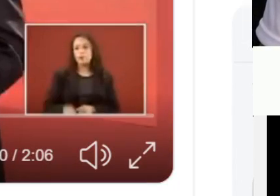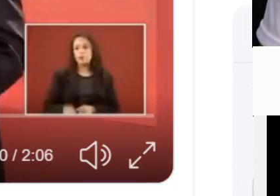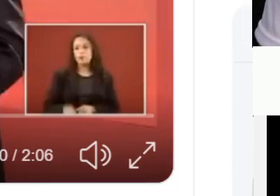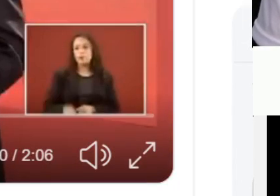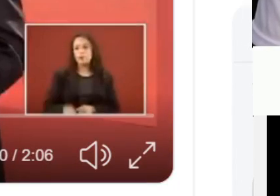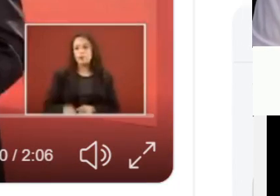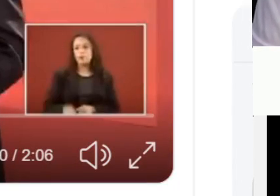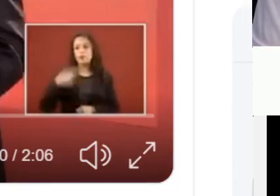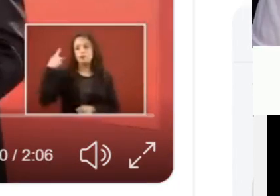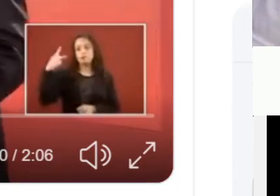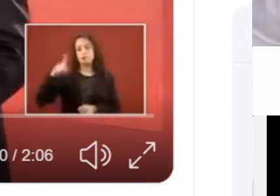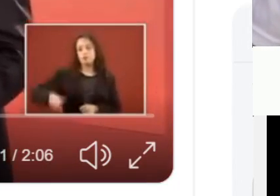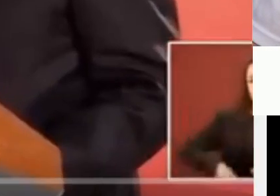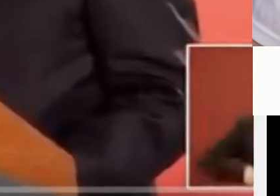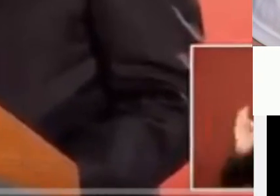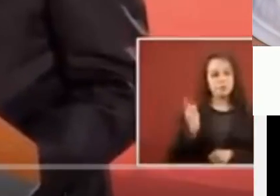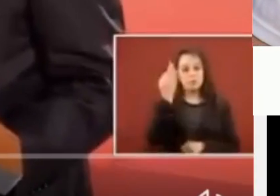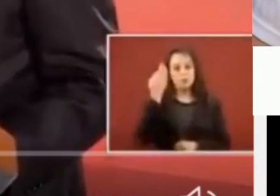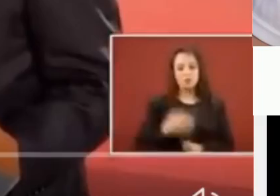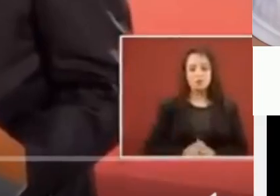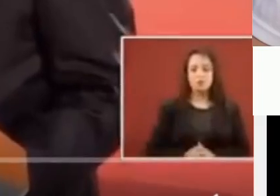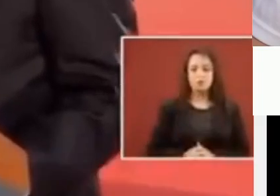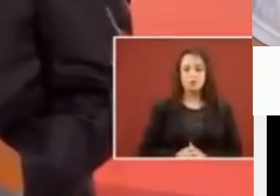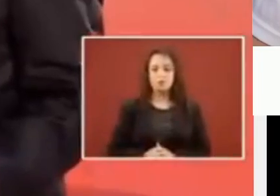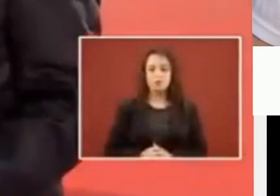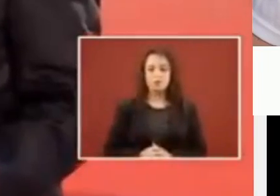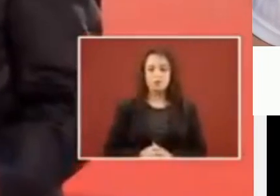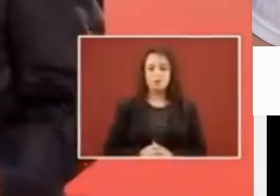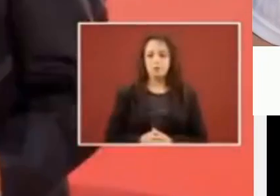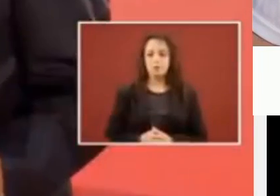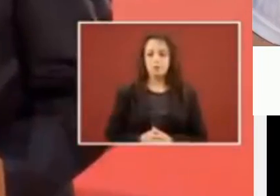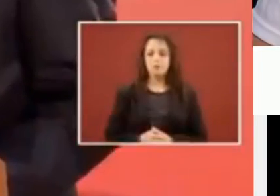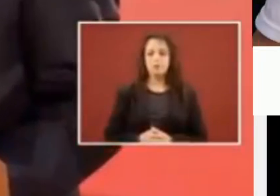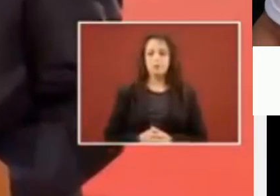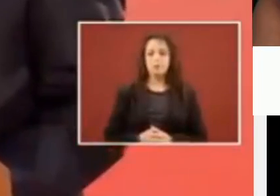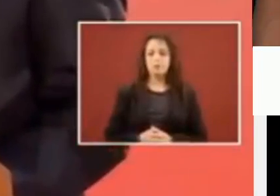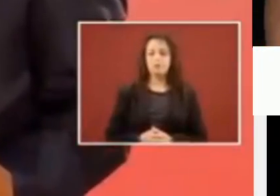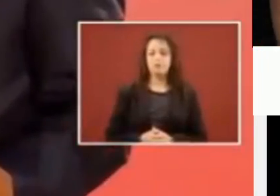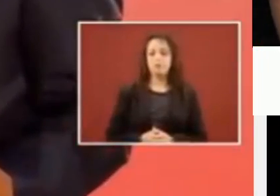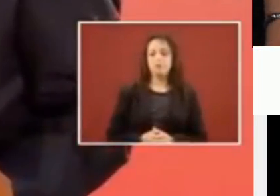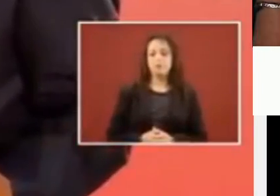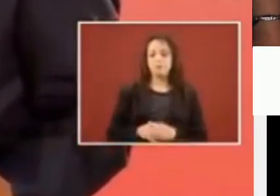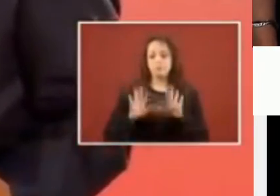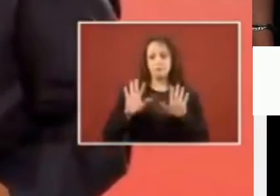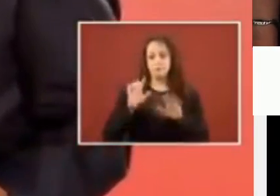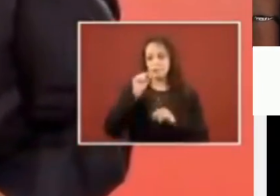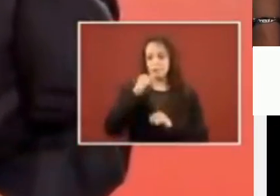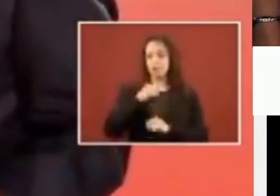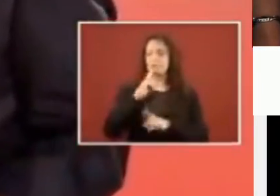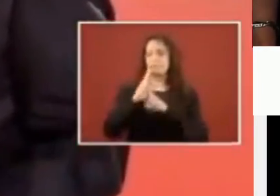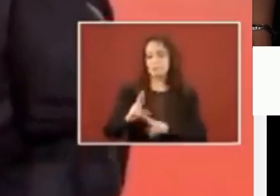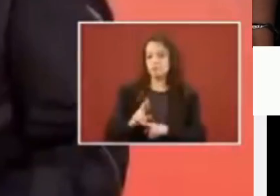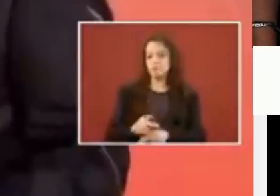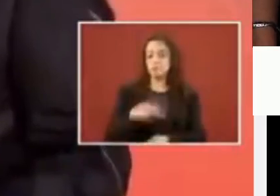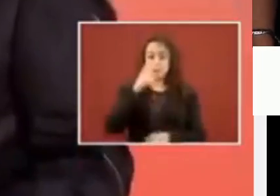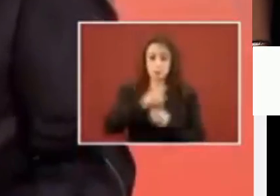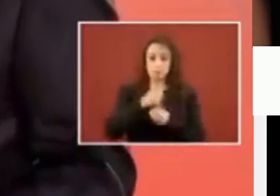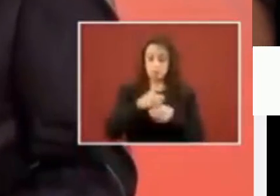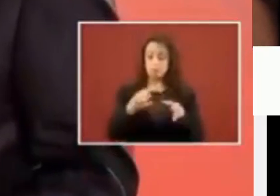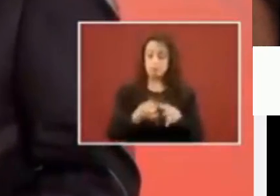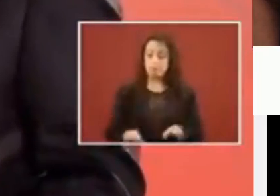las responsabilidades. A ver, ahora te contesto eso. Pero es interesante esto.